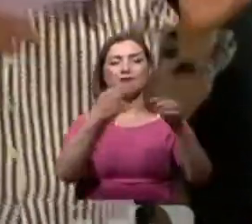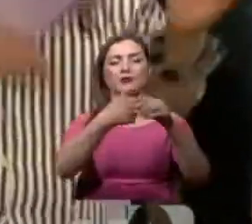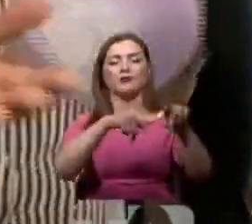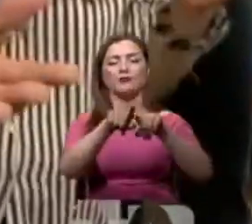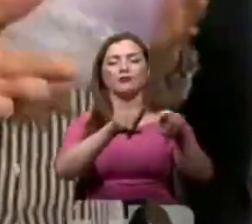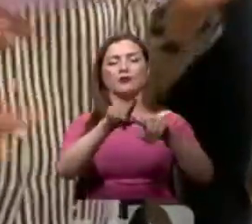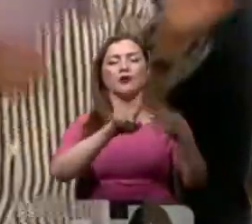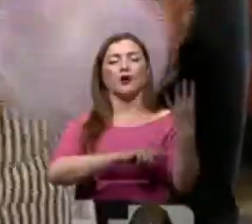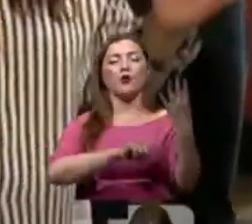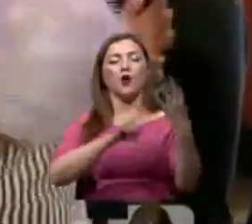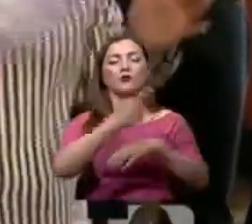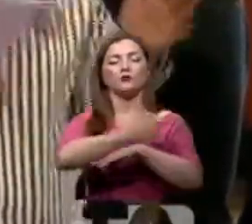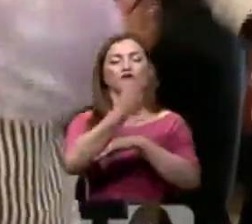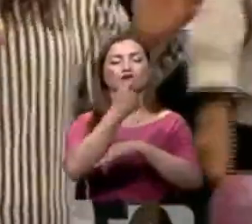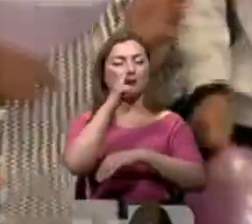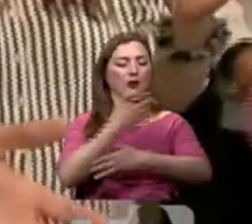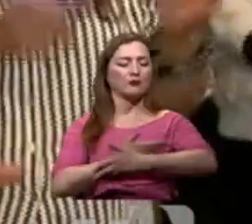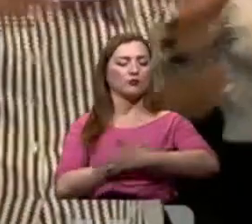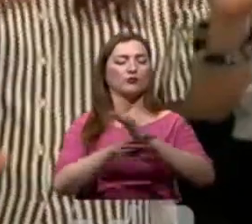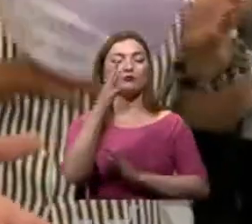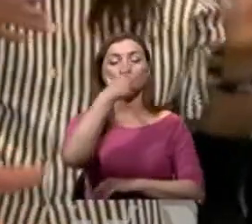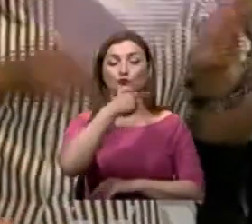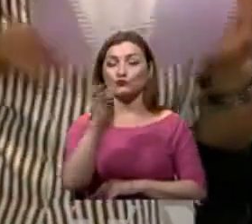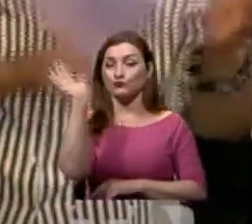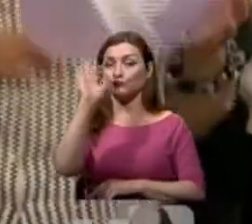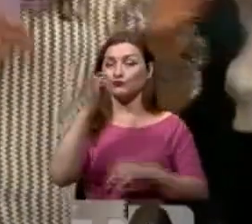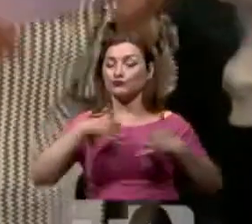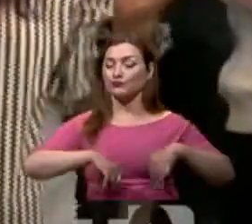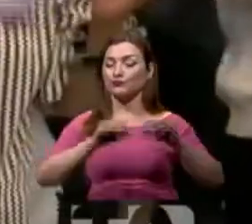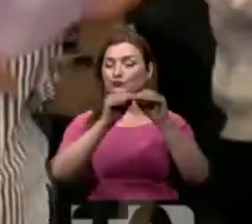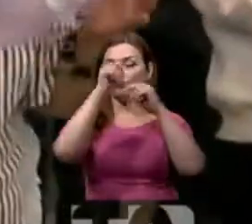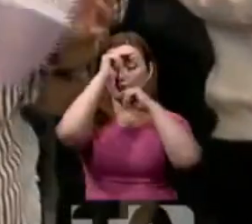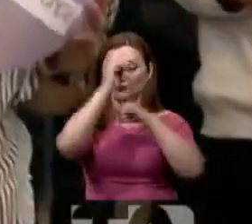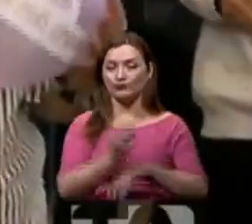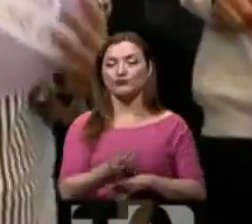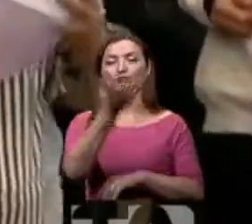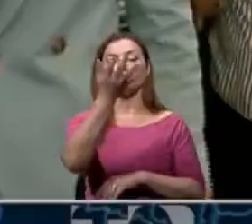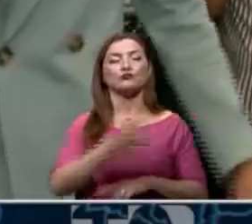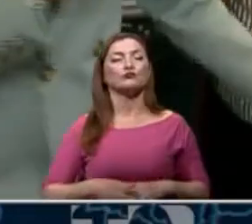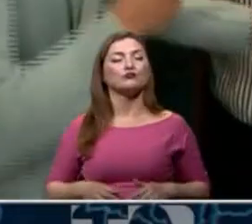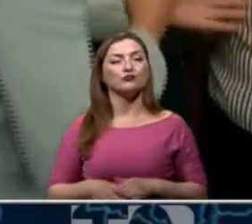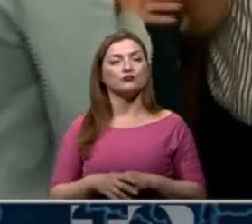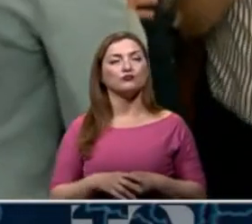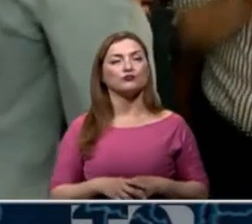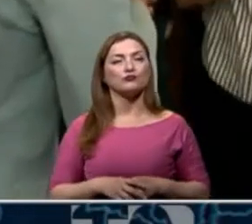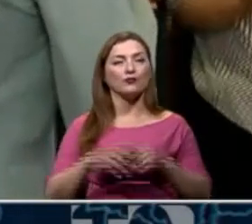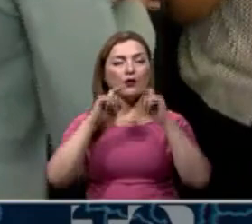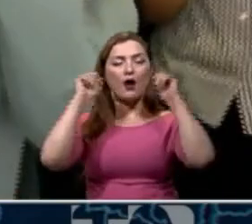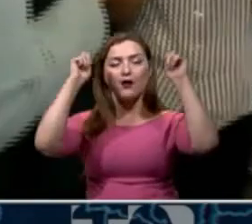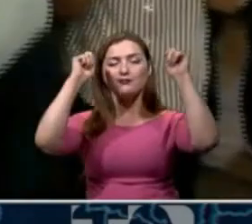de su programa favorito, La Guagua Más Linda. De esta manera yo me despido y ustedes tienen más desde estudios. Andrea, Steffi, ¡que se escuche esa